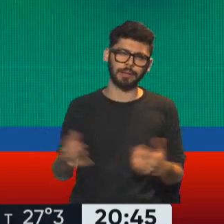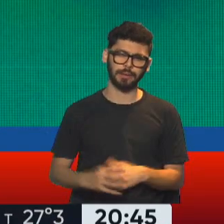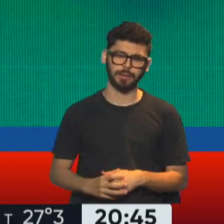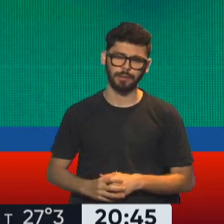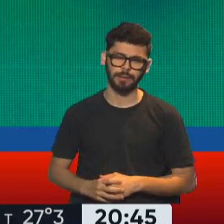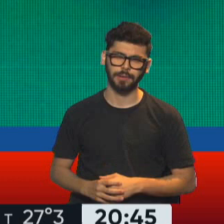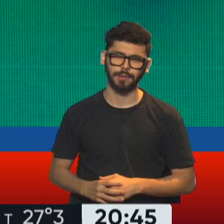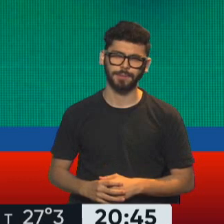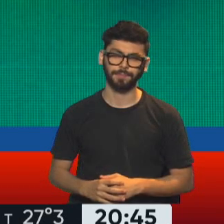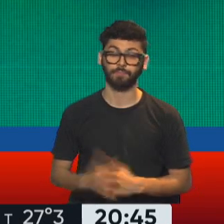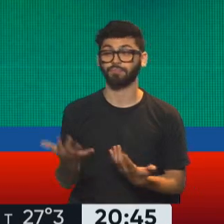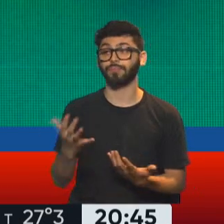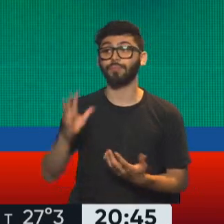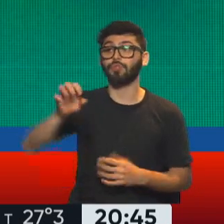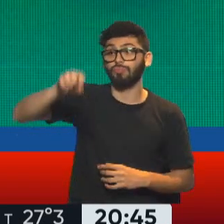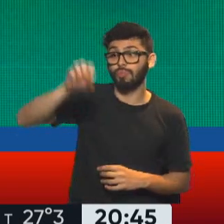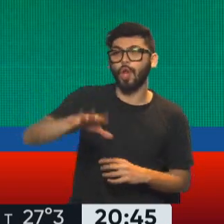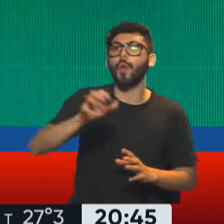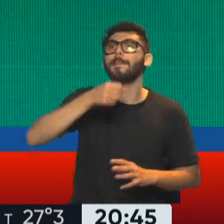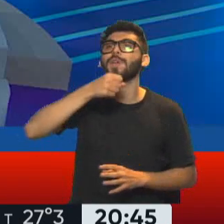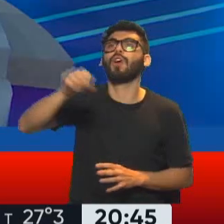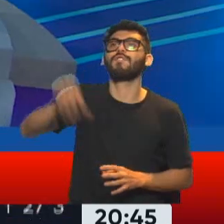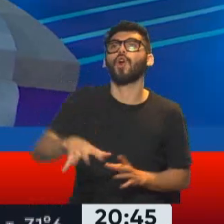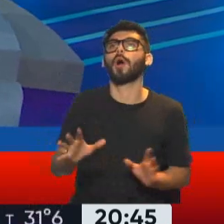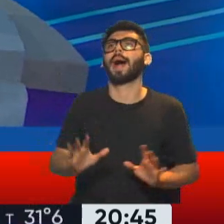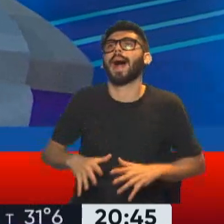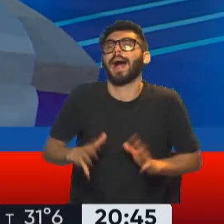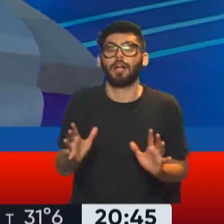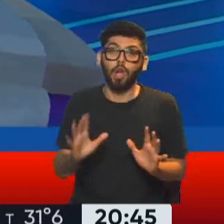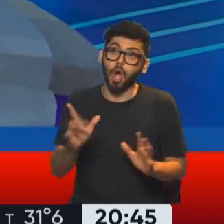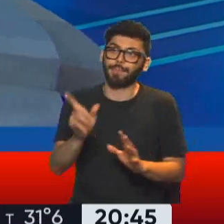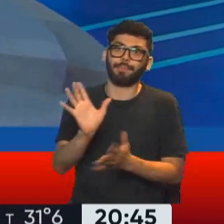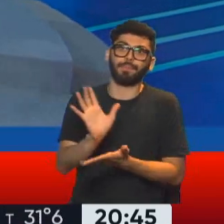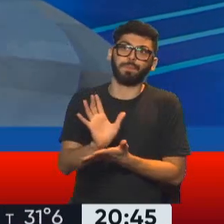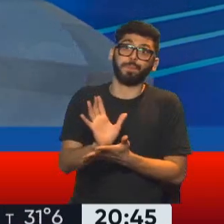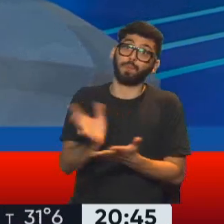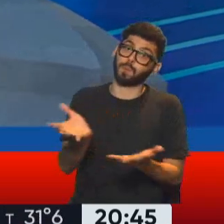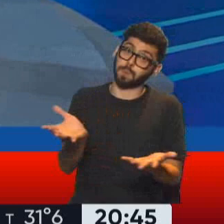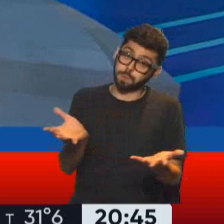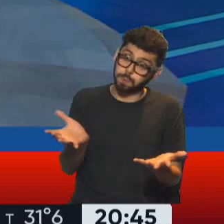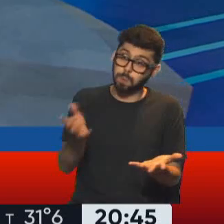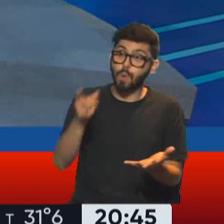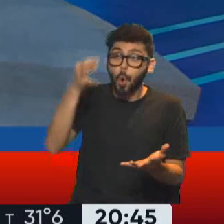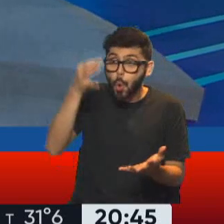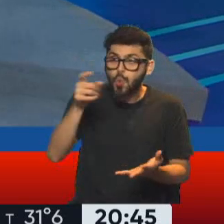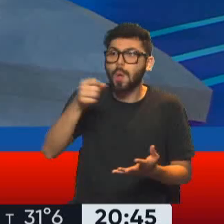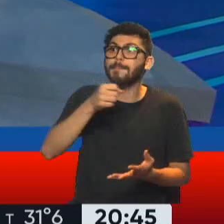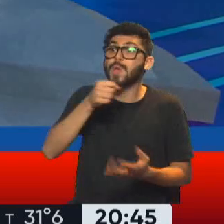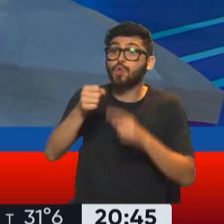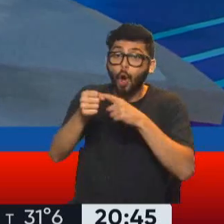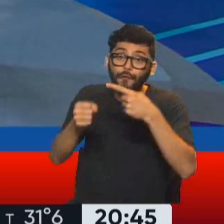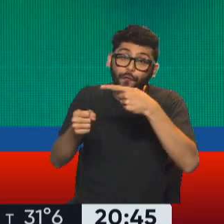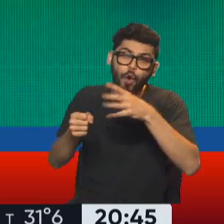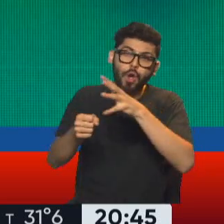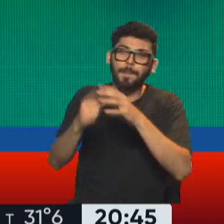Bueno, es mucho más que un micrófono, ¿no? Tirado al piso. Es mucho más, digo, lo simbólico, lo que implica tomar ese micrófono y cómo